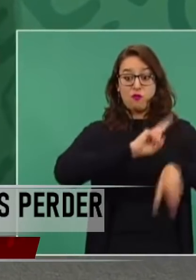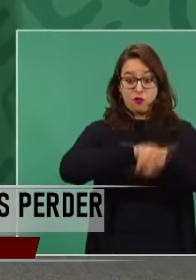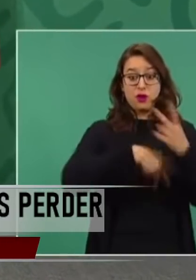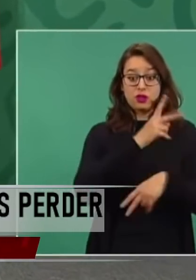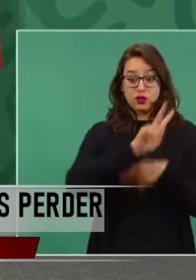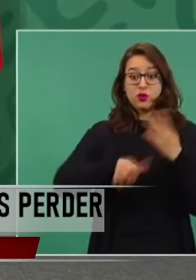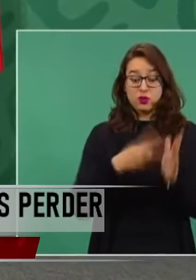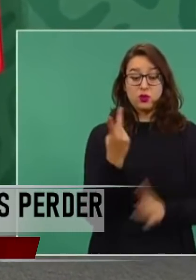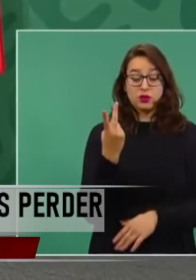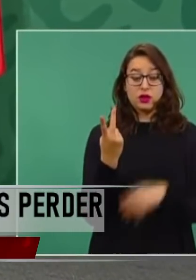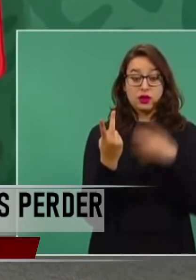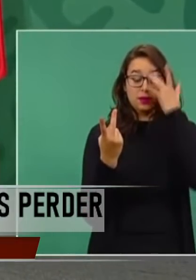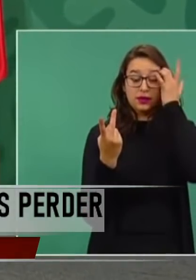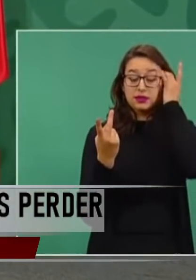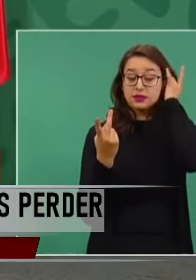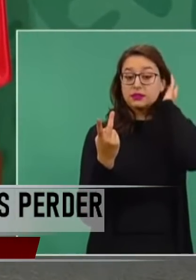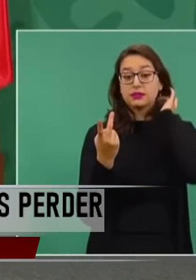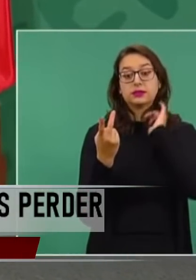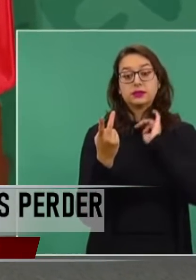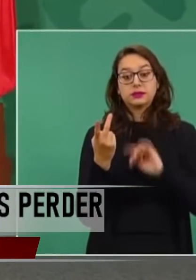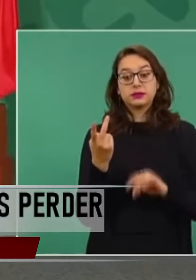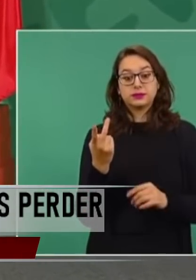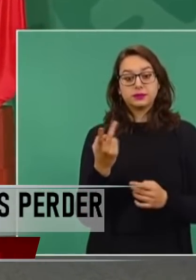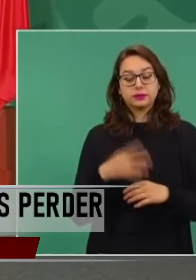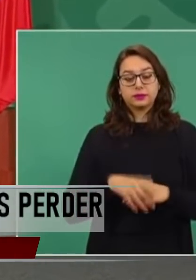de nuevo